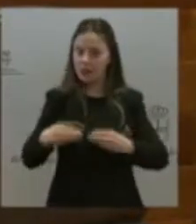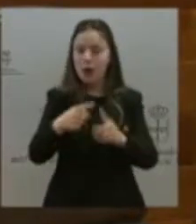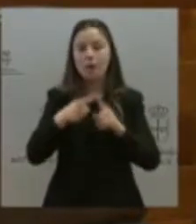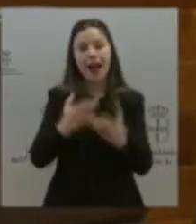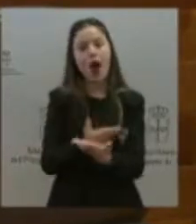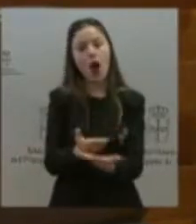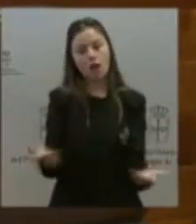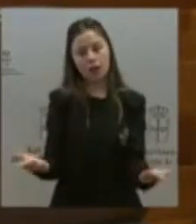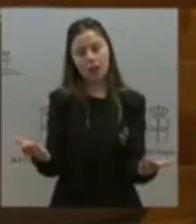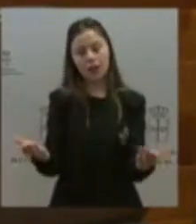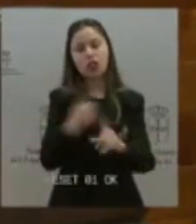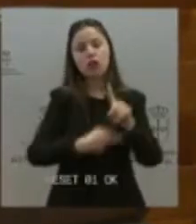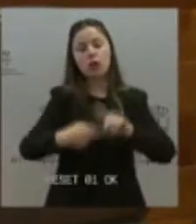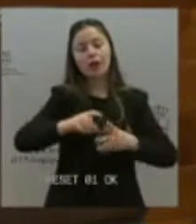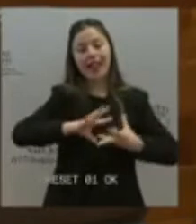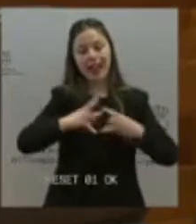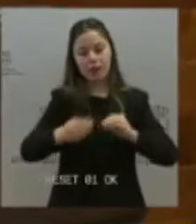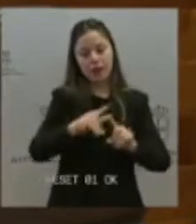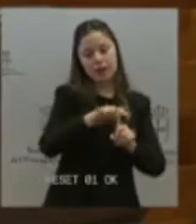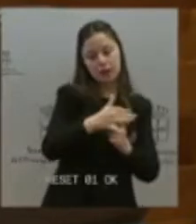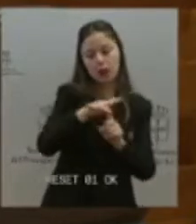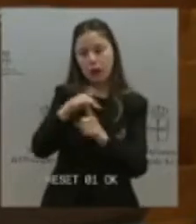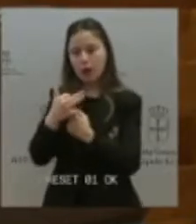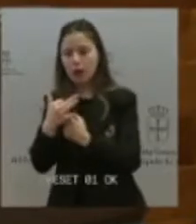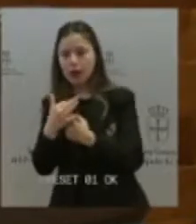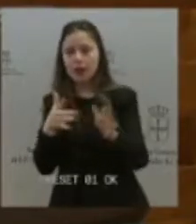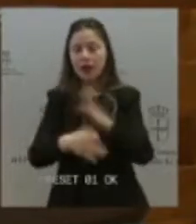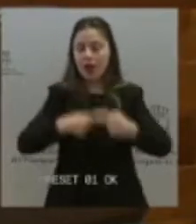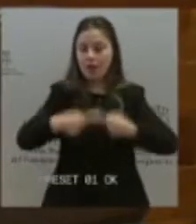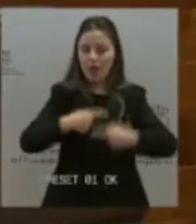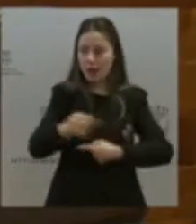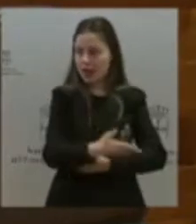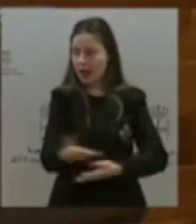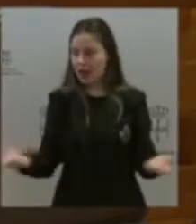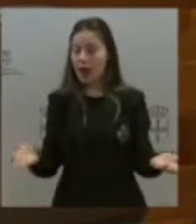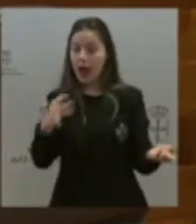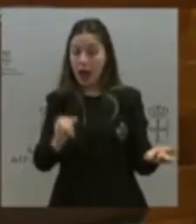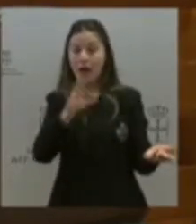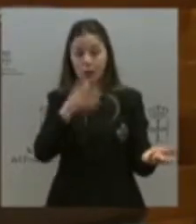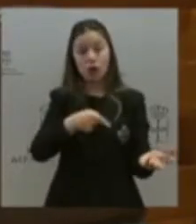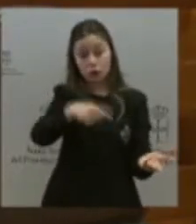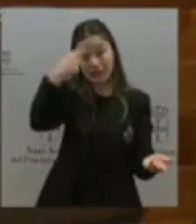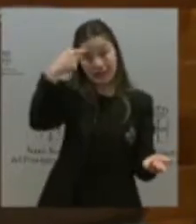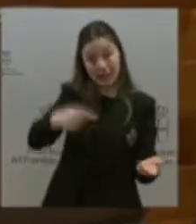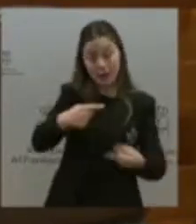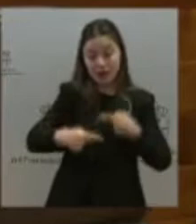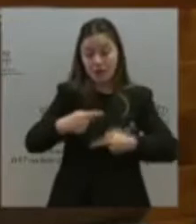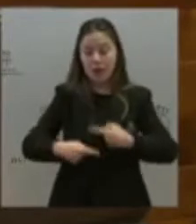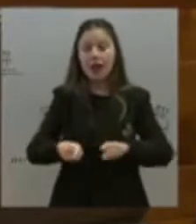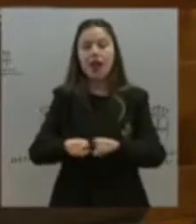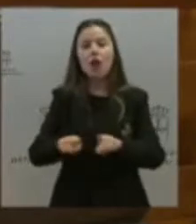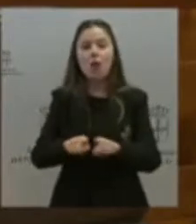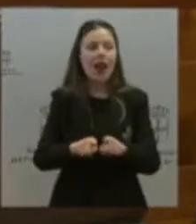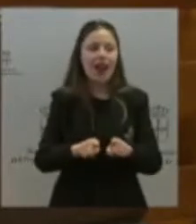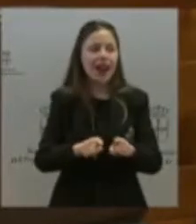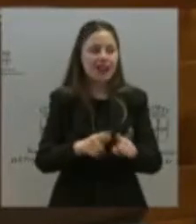diferentes situaciones en las que se encuentran estas familias, porque, como usted sabe, cada familia parte de un punto de partida. O sea, no todas las